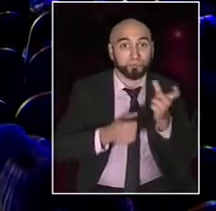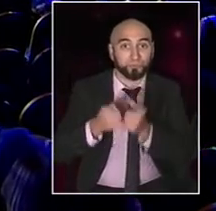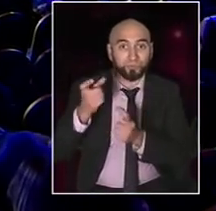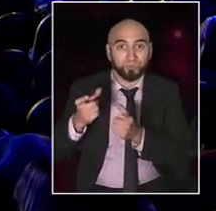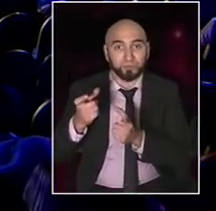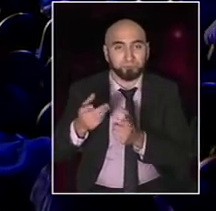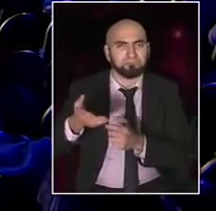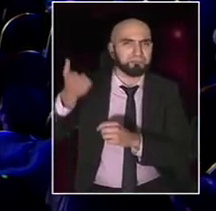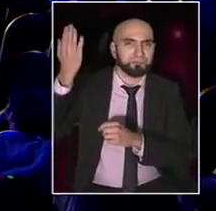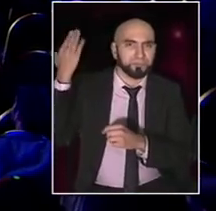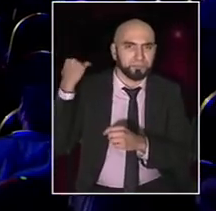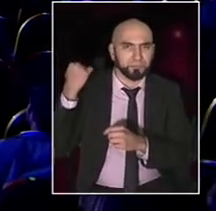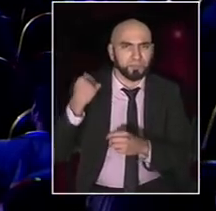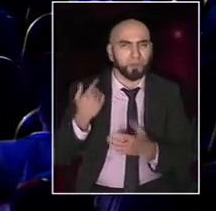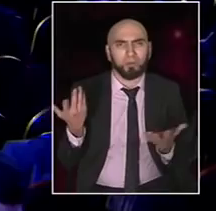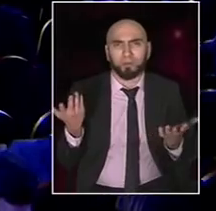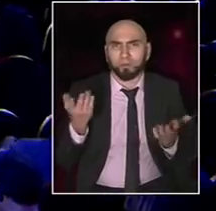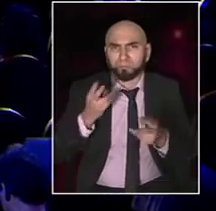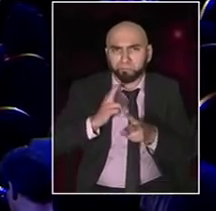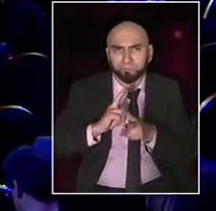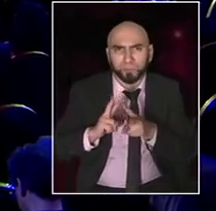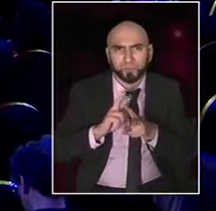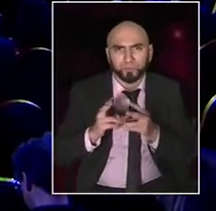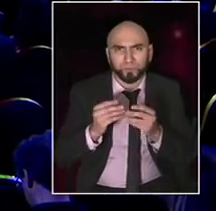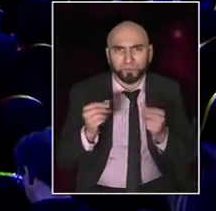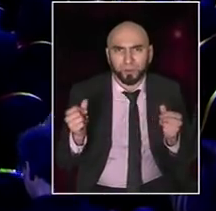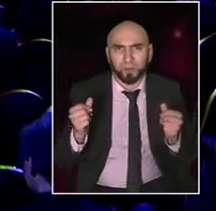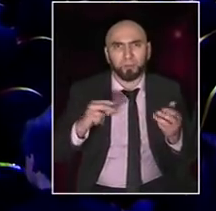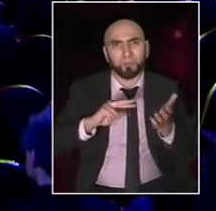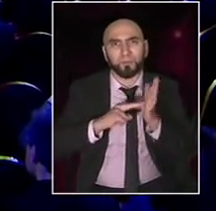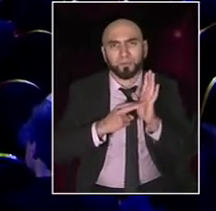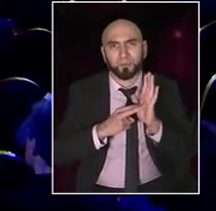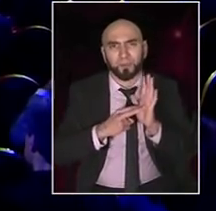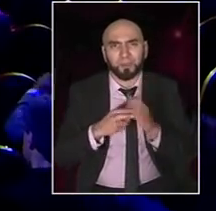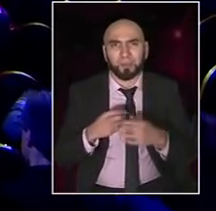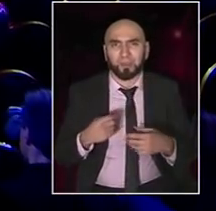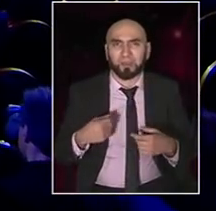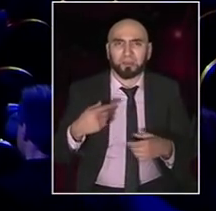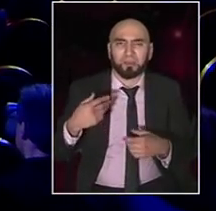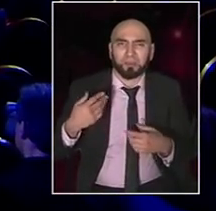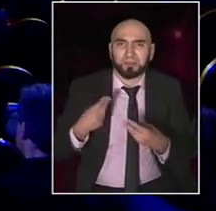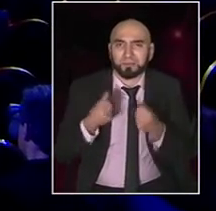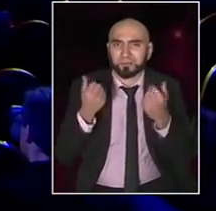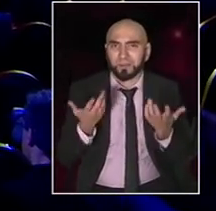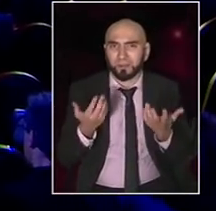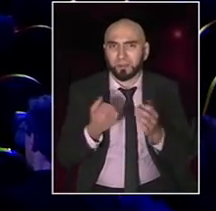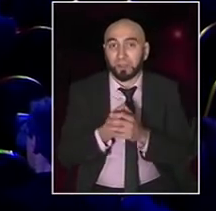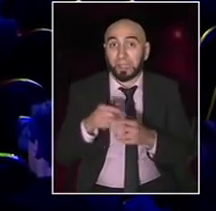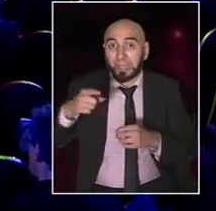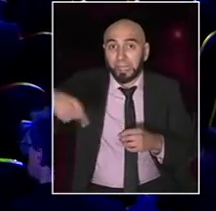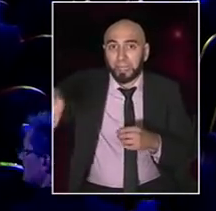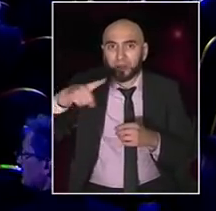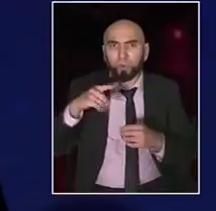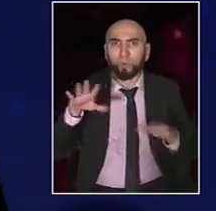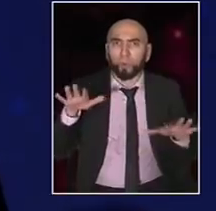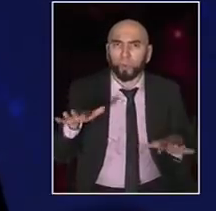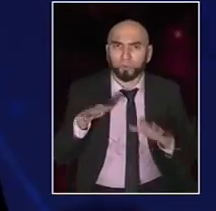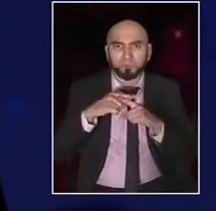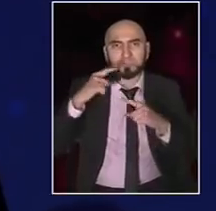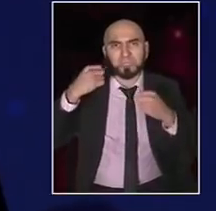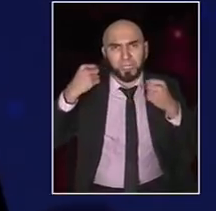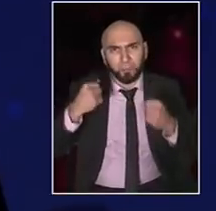tuvieron que resolver sus necesidades más esenciales. Para ello, usaron sus capacidades creativas